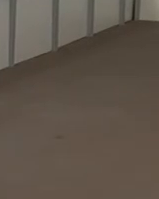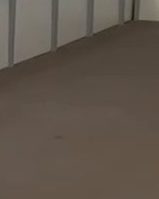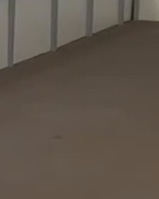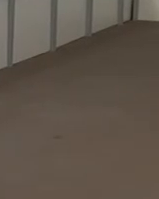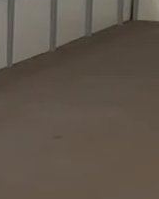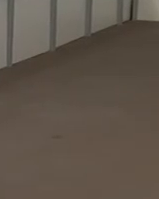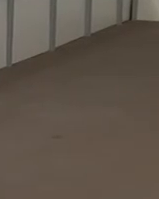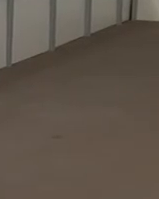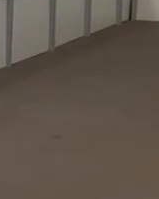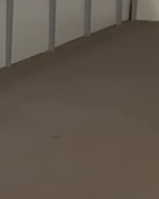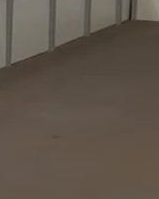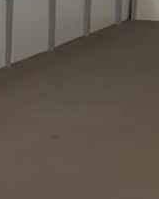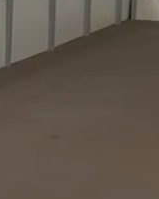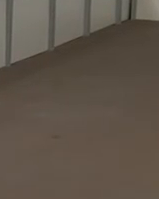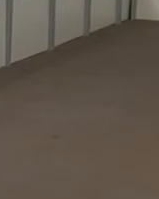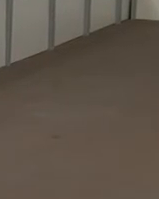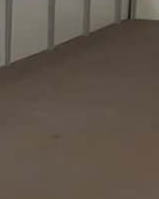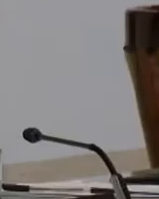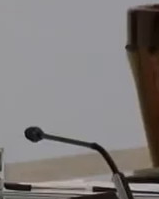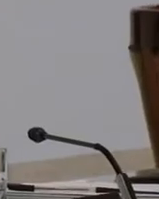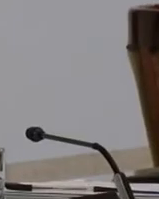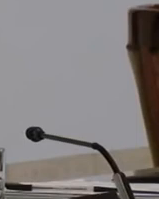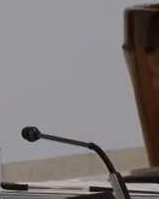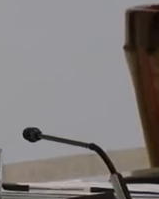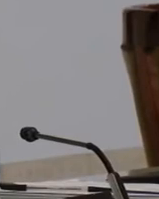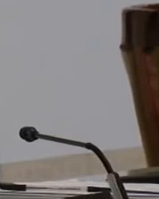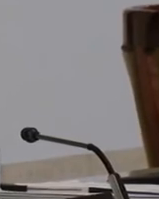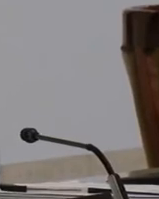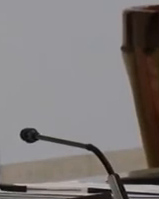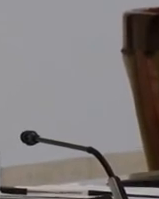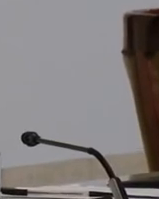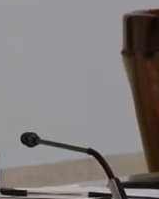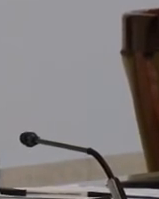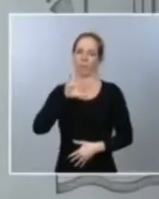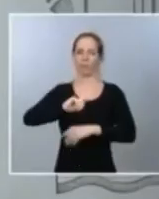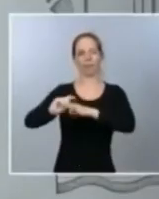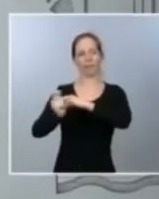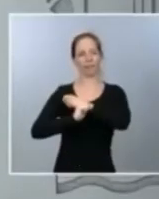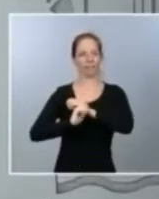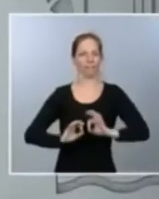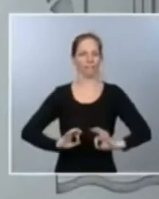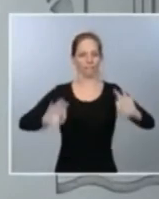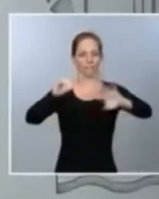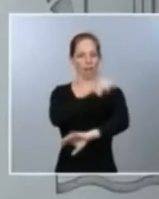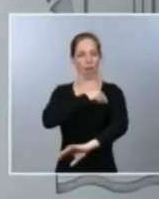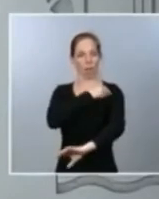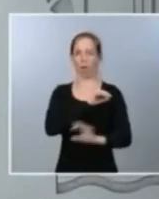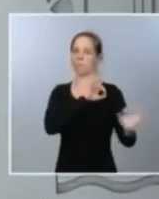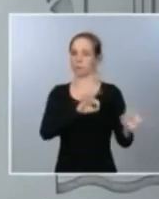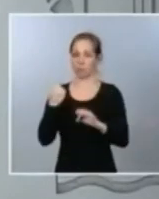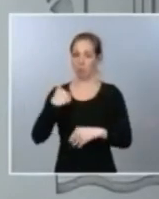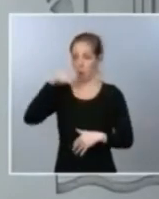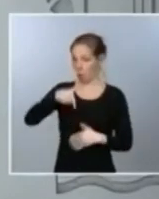además de concejal ha sido subdelegado del gobierno en la provincia de las palmas diputada autonómica delegada del gobierno y portavoz del psoe en el cabildo de gran